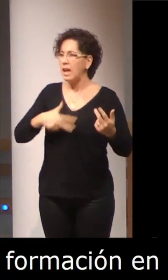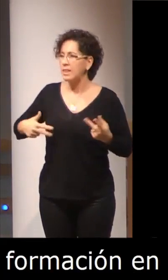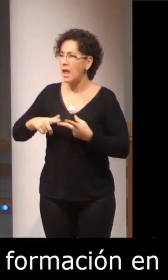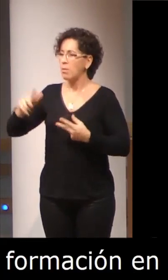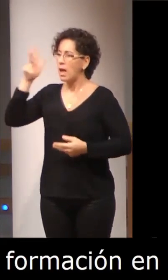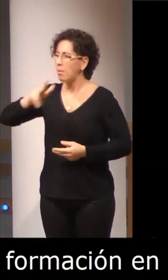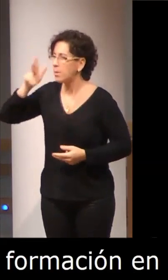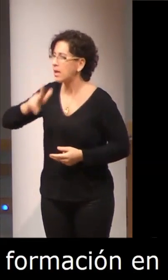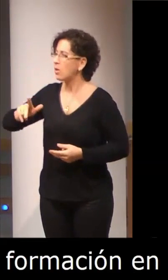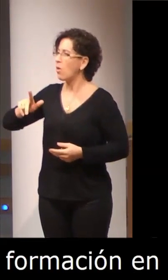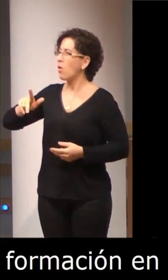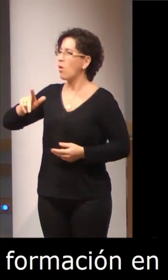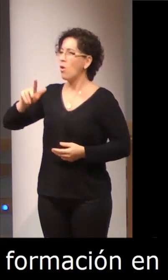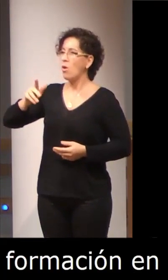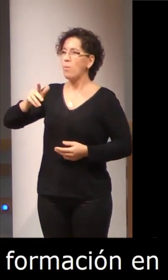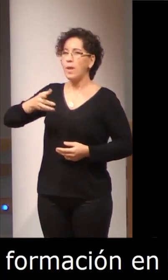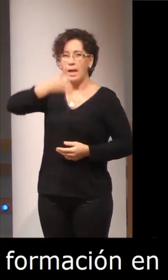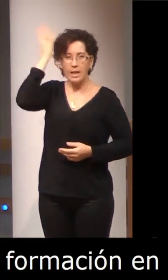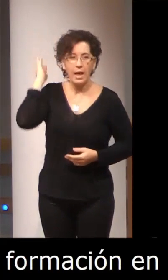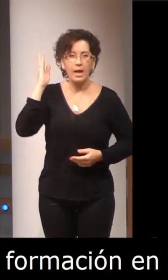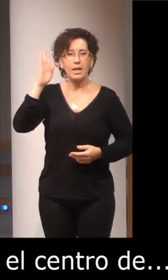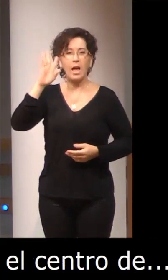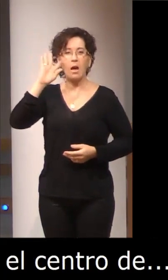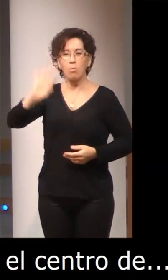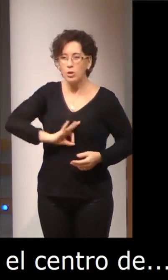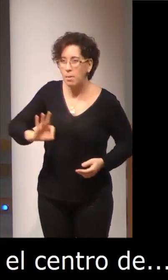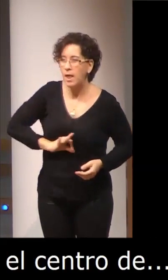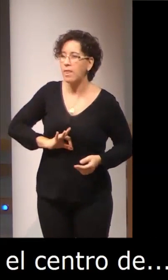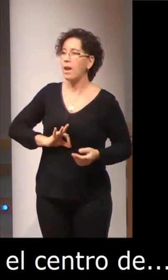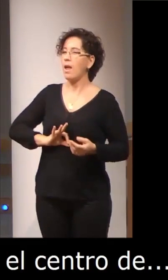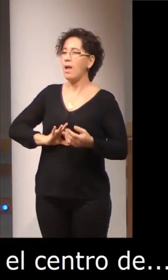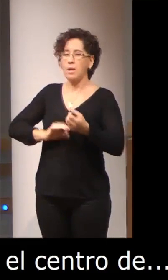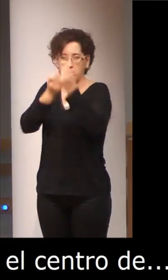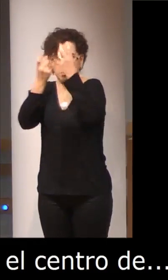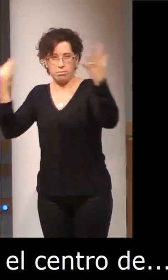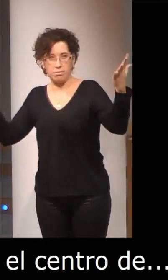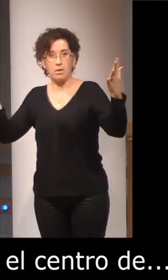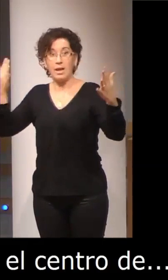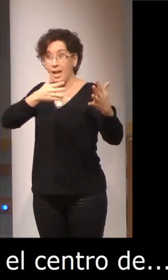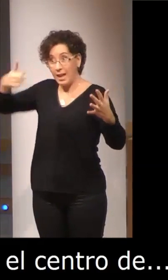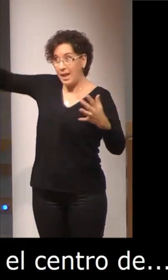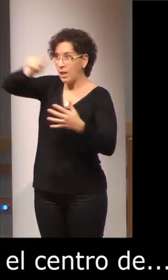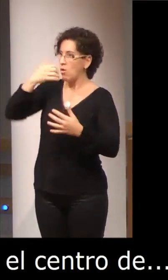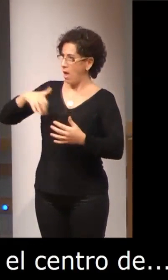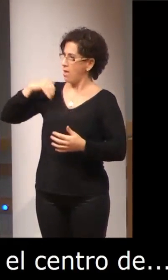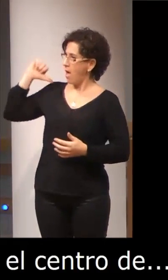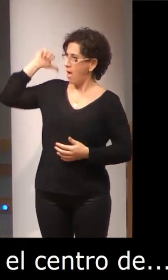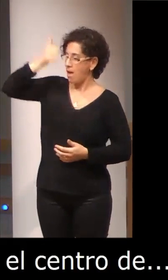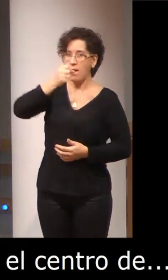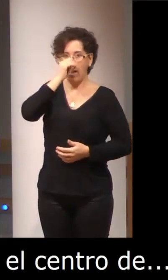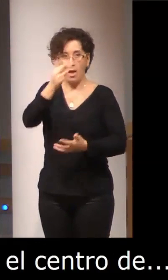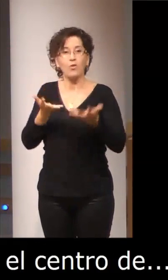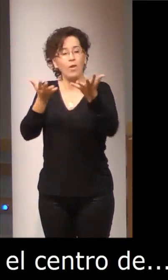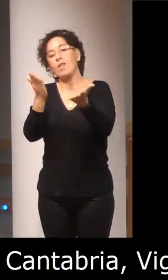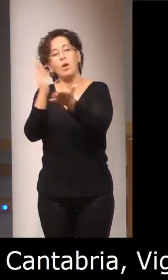Vigo, Cartagena, Pontevedra. Desde hace años están ofertando estos cursos en